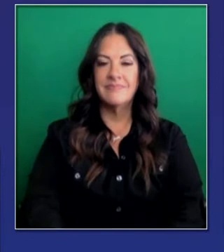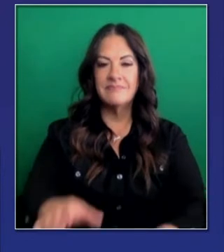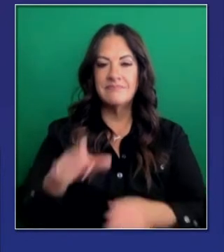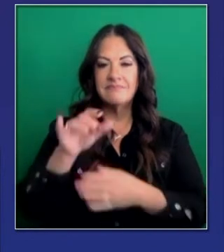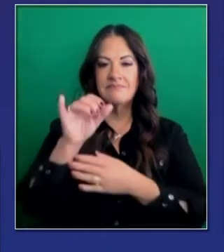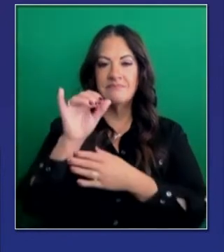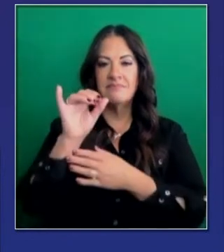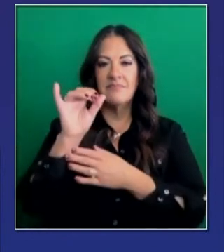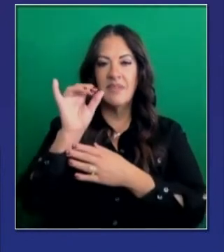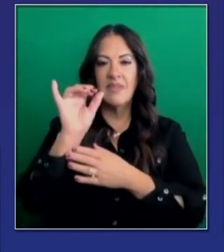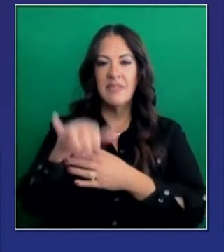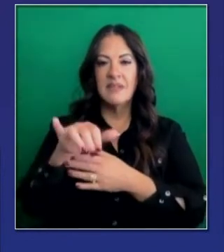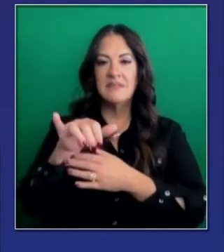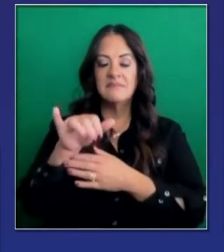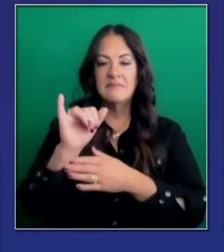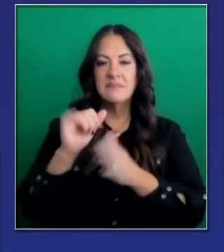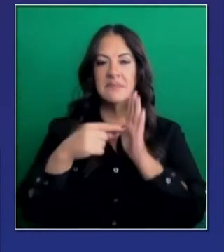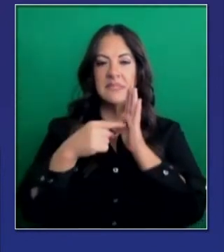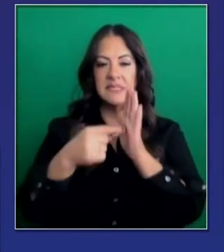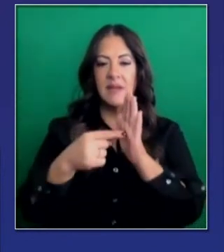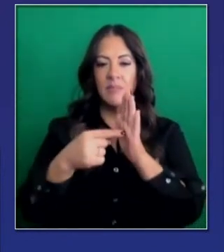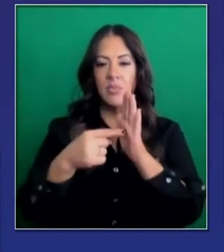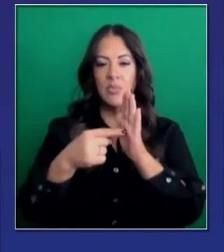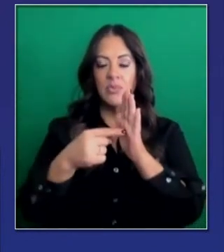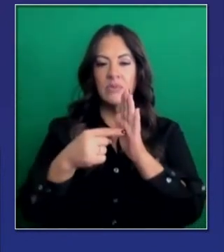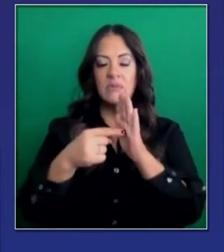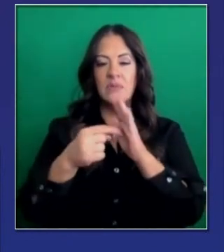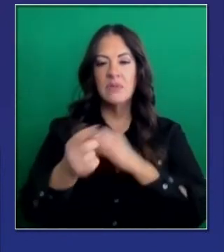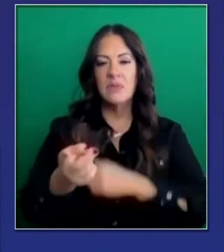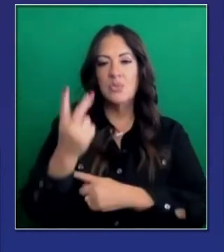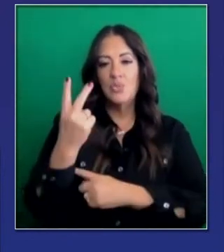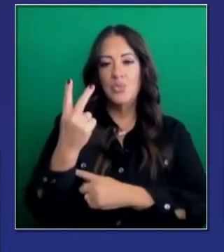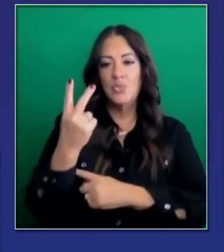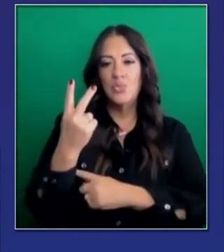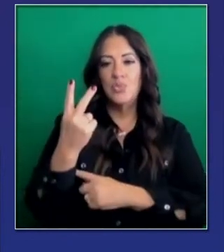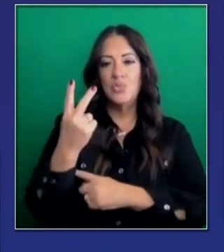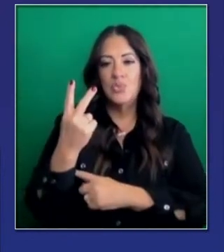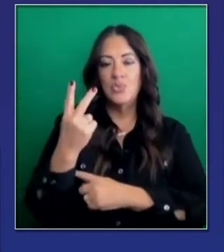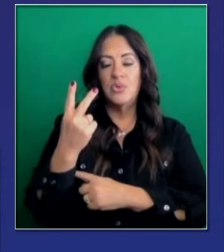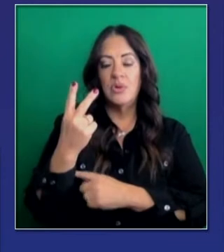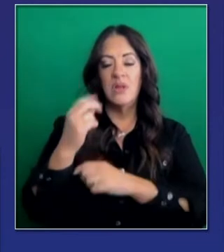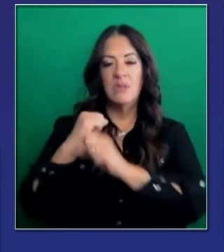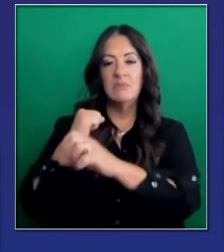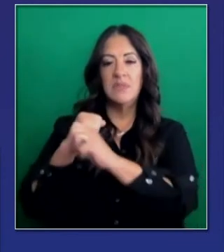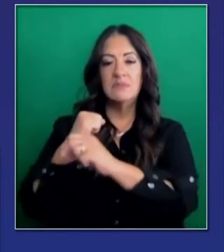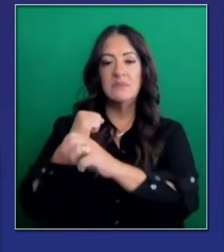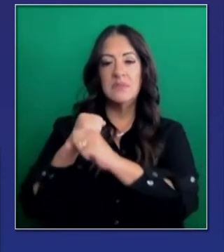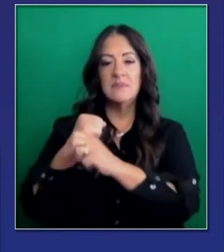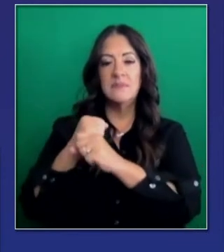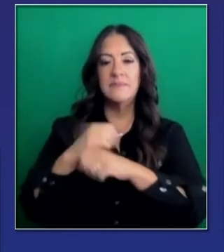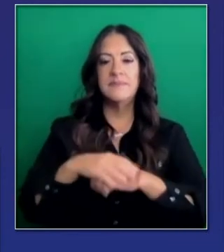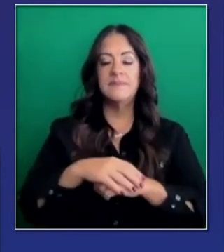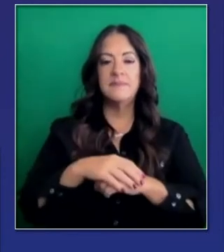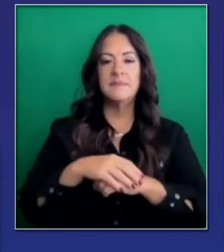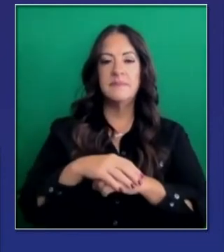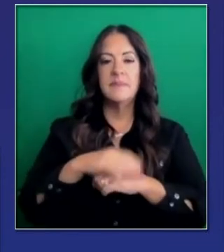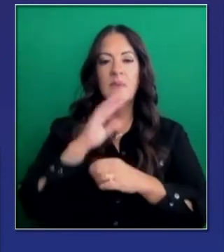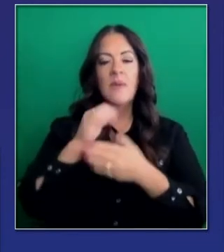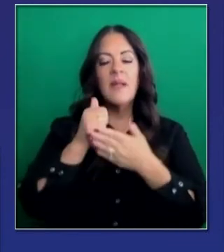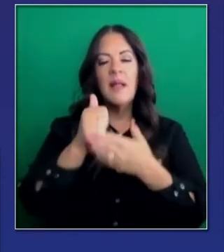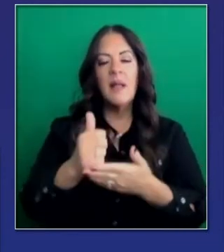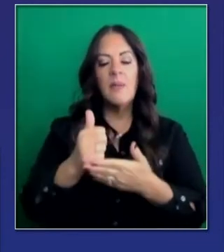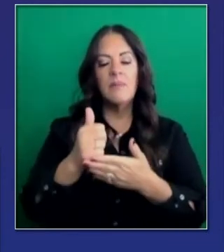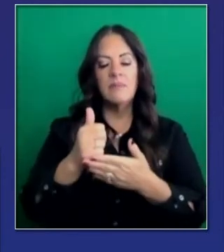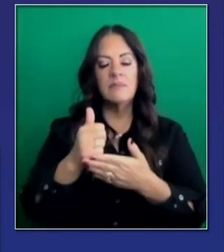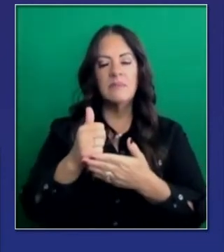es un ejemplo pues de dos de los nuevos mensajes que estamos publicando están complementando algo que ya